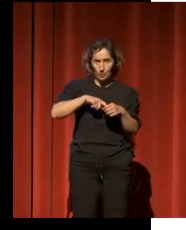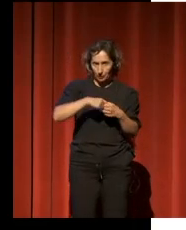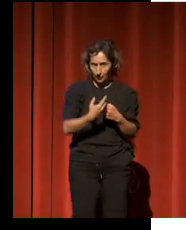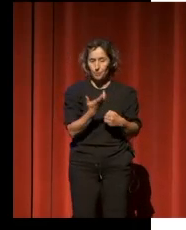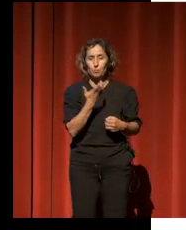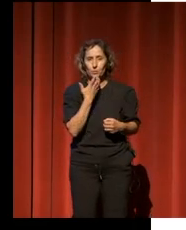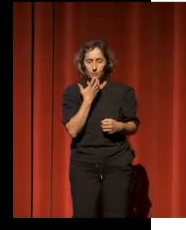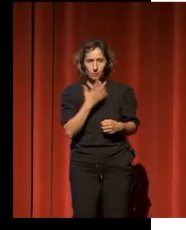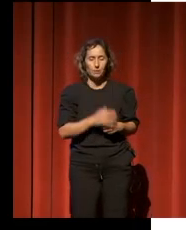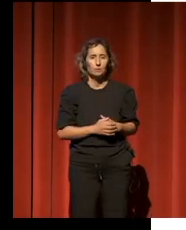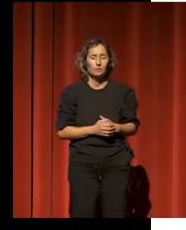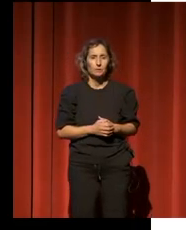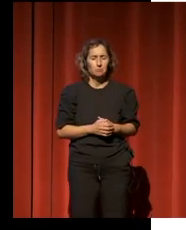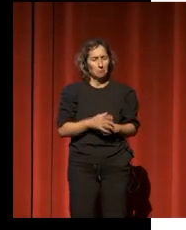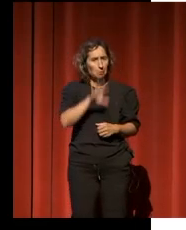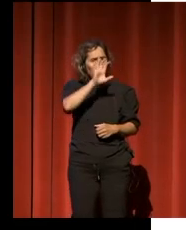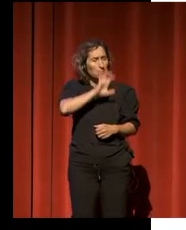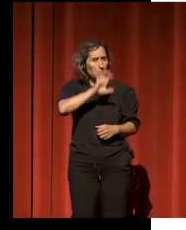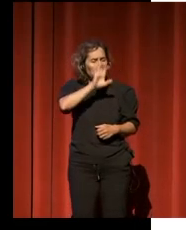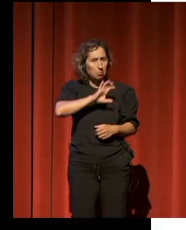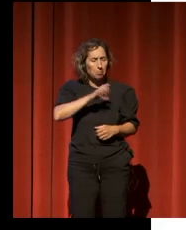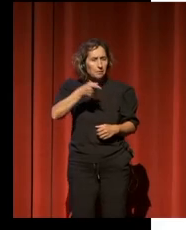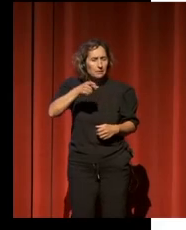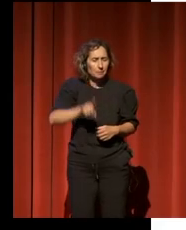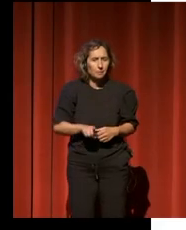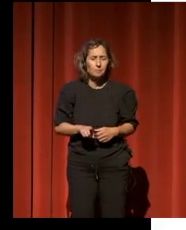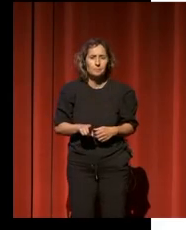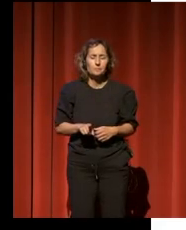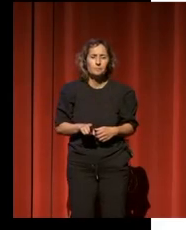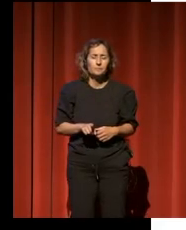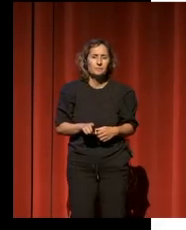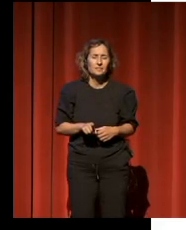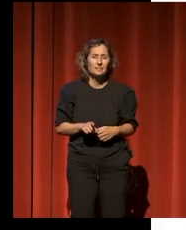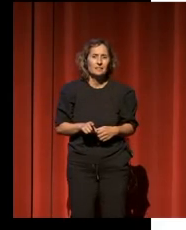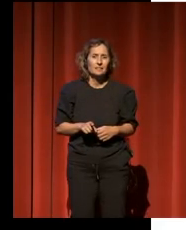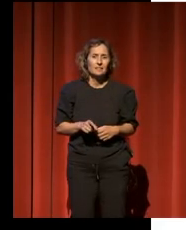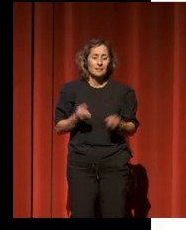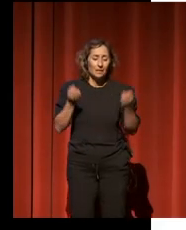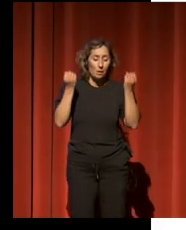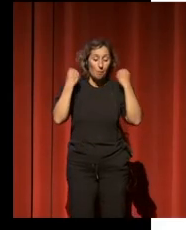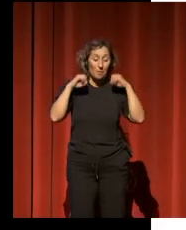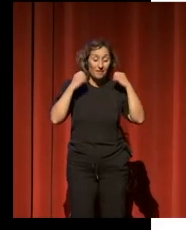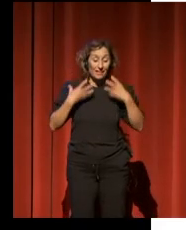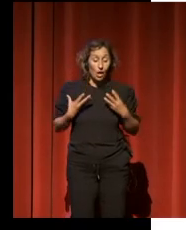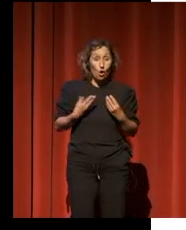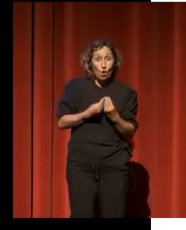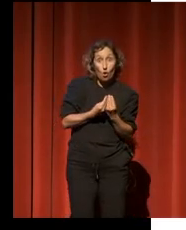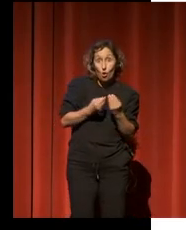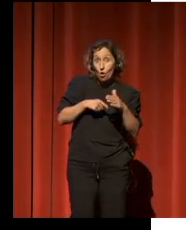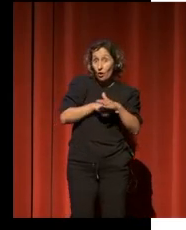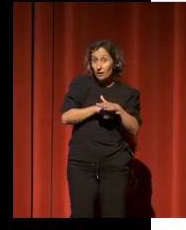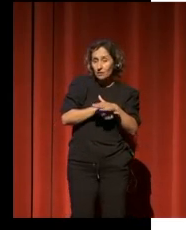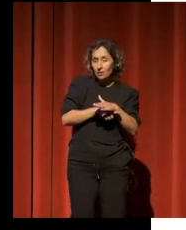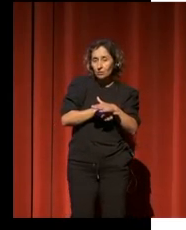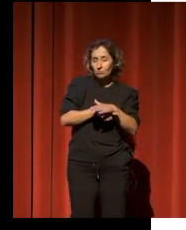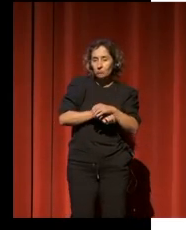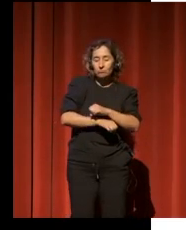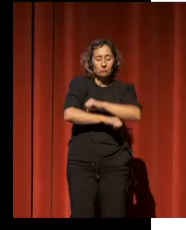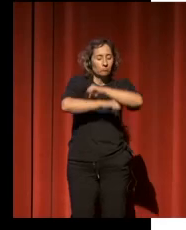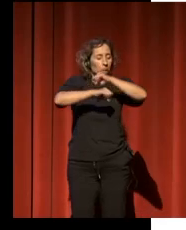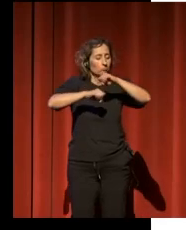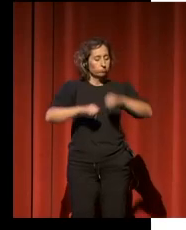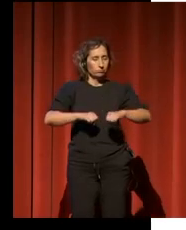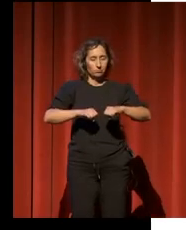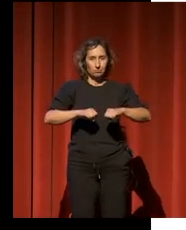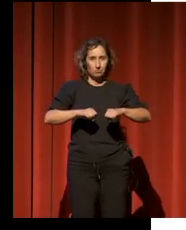ejemplo es bastante curioso que a las prácticas de de cogestión más sólidas identificadas